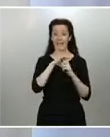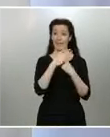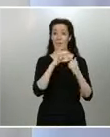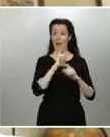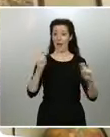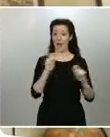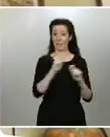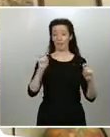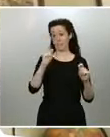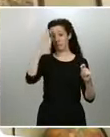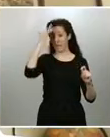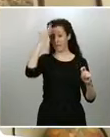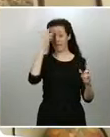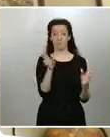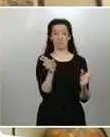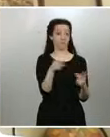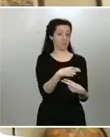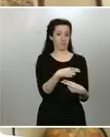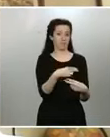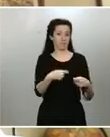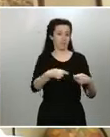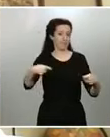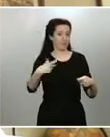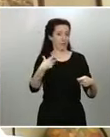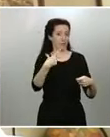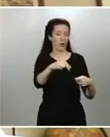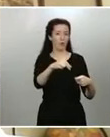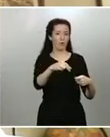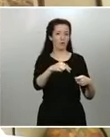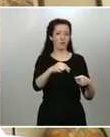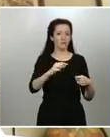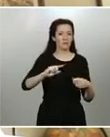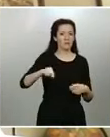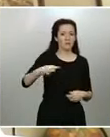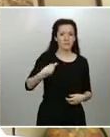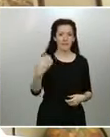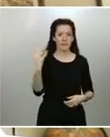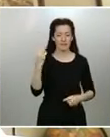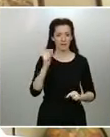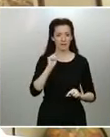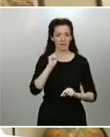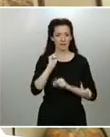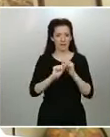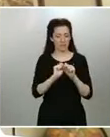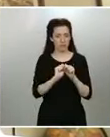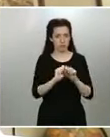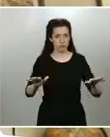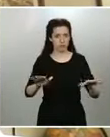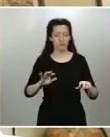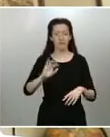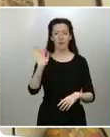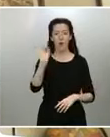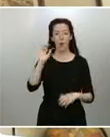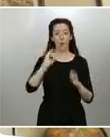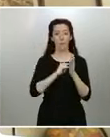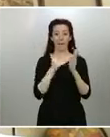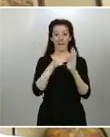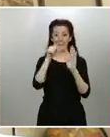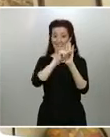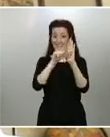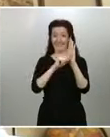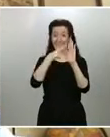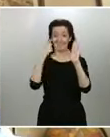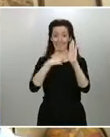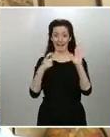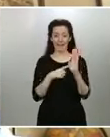se temería un nuevo rebrote más inminente el actual plan de desescalada de caería cuál serían esas consecuencias directas gracias